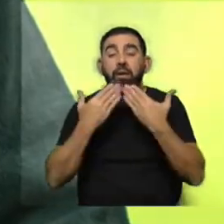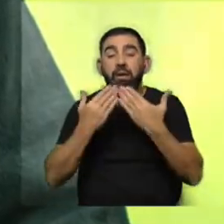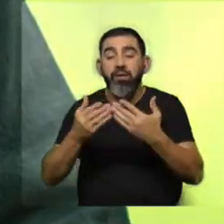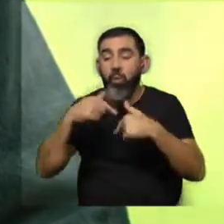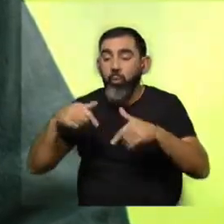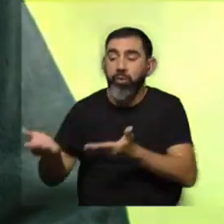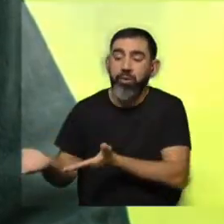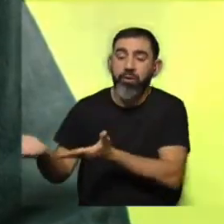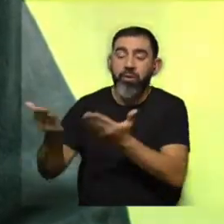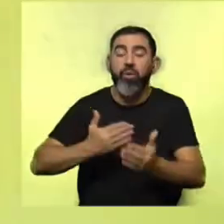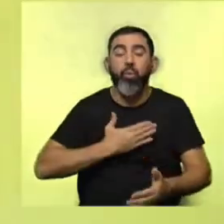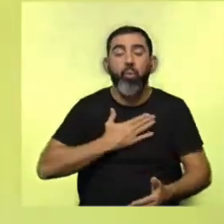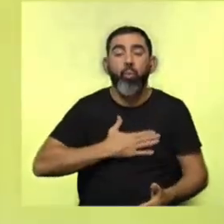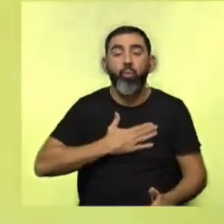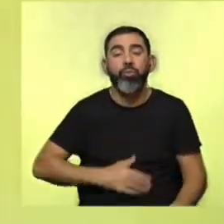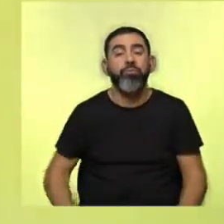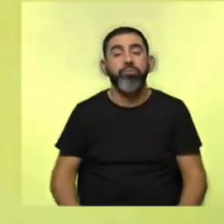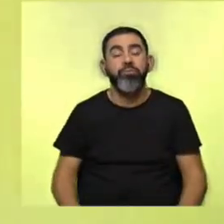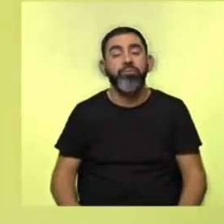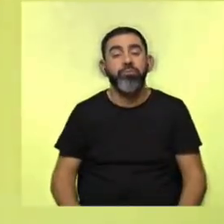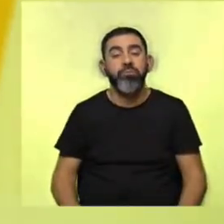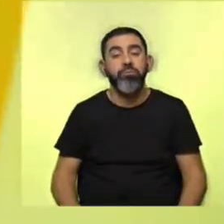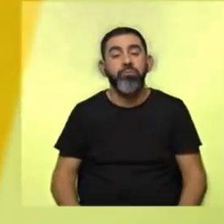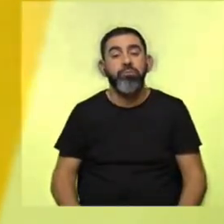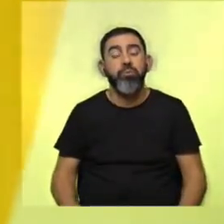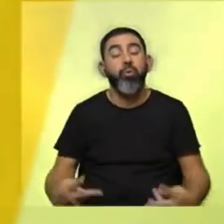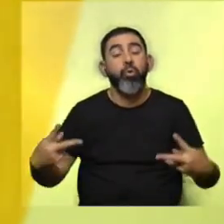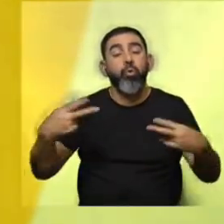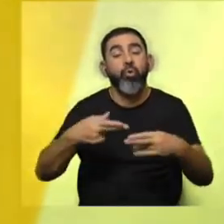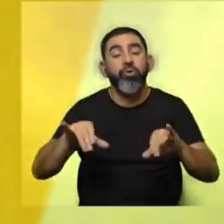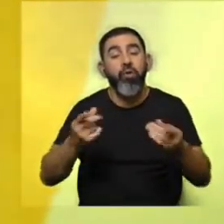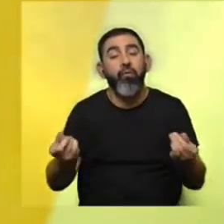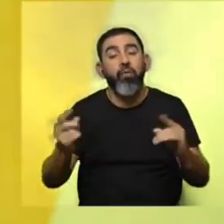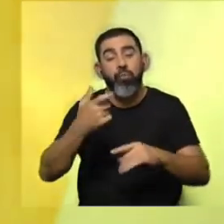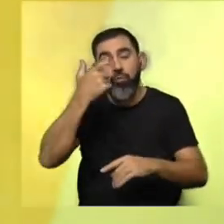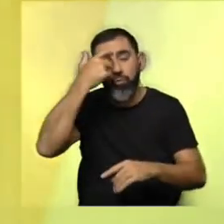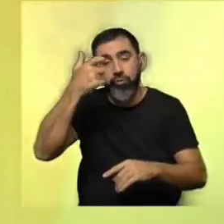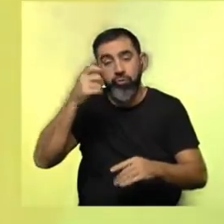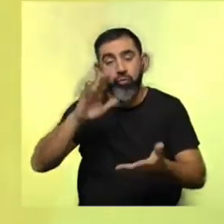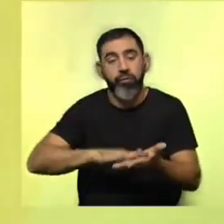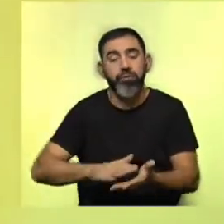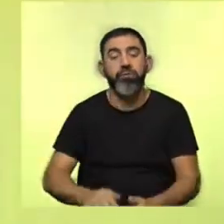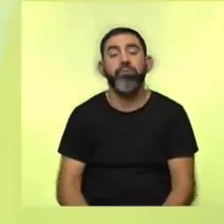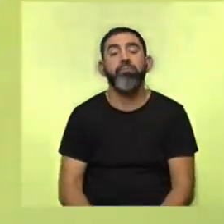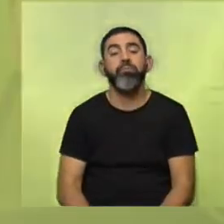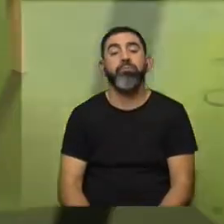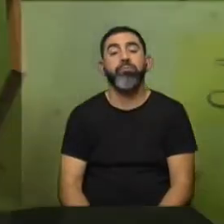por la invitación, ha sido un gusto. Igualmente, hasta pronto. Primera pausa en Sobre Ciencia, ya continuamos.